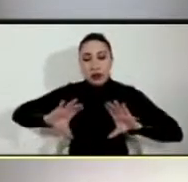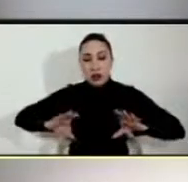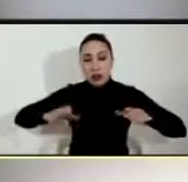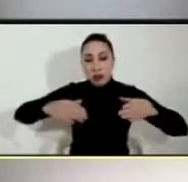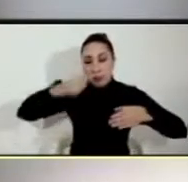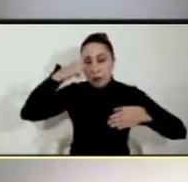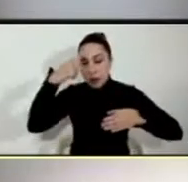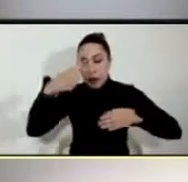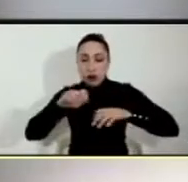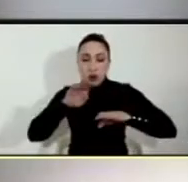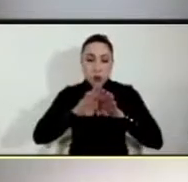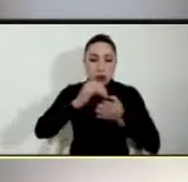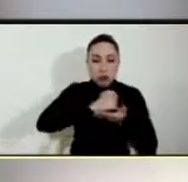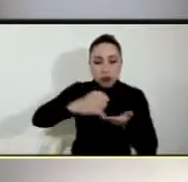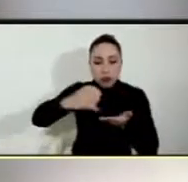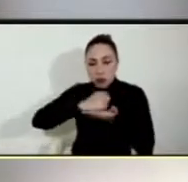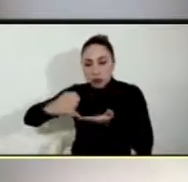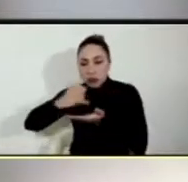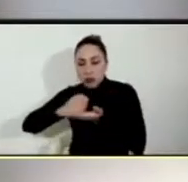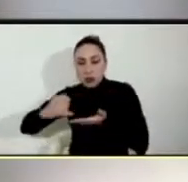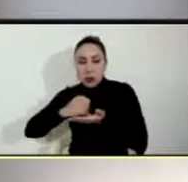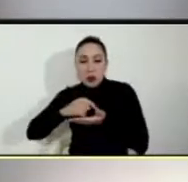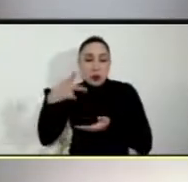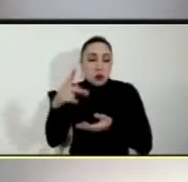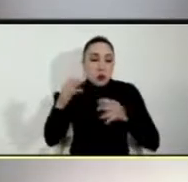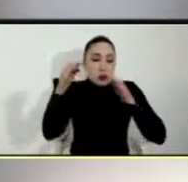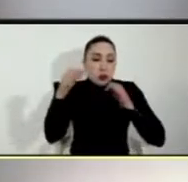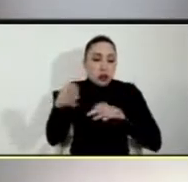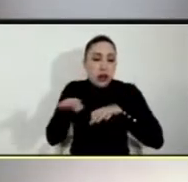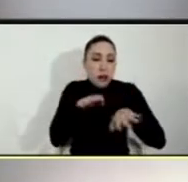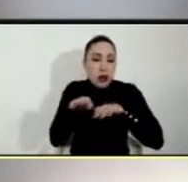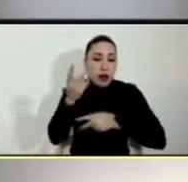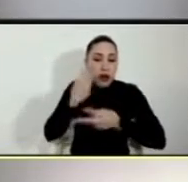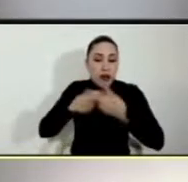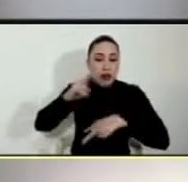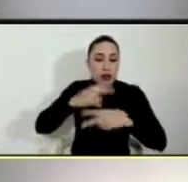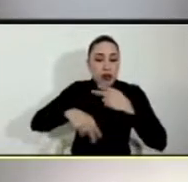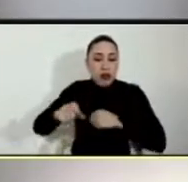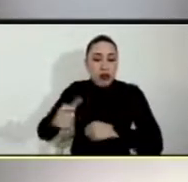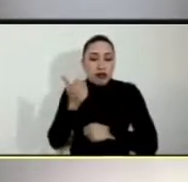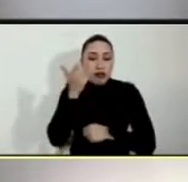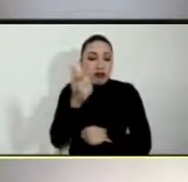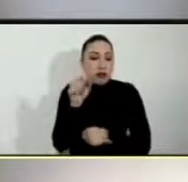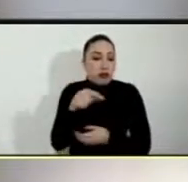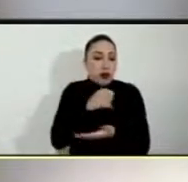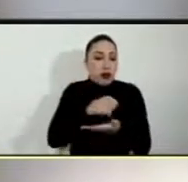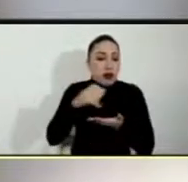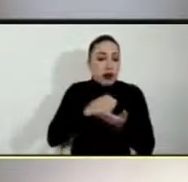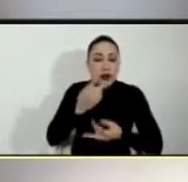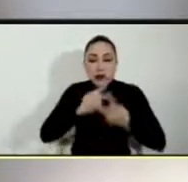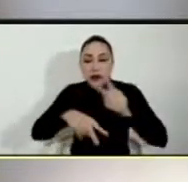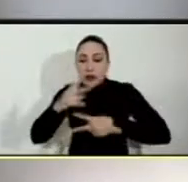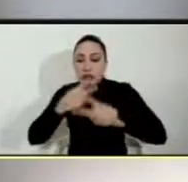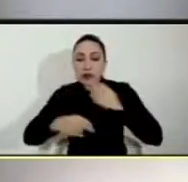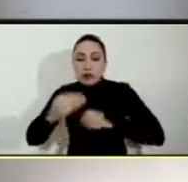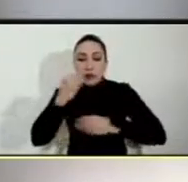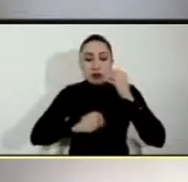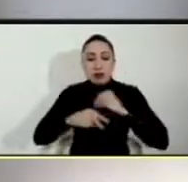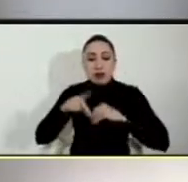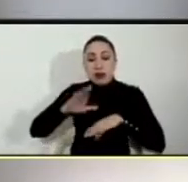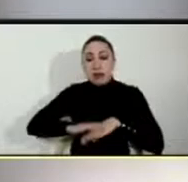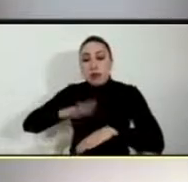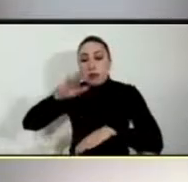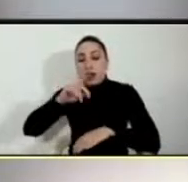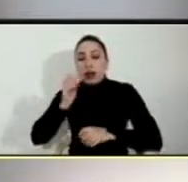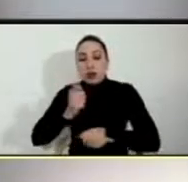ingresos económicos y sostén de su familia dependen de la agricultura suelen ser las más vulnerables y afectadas.